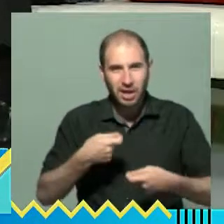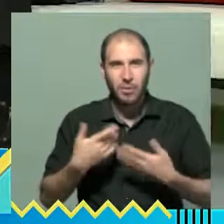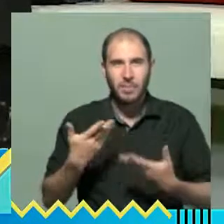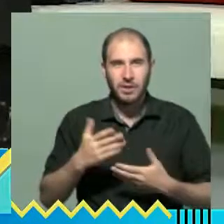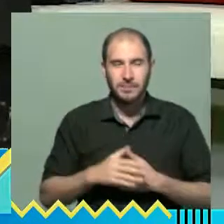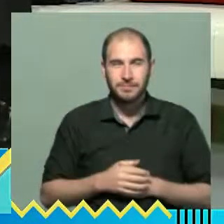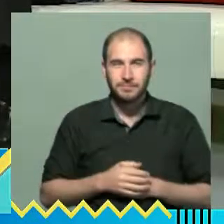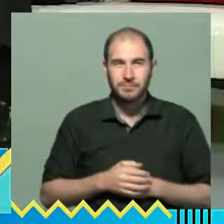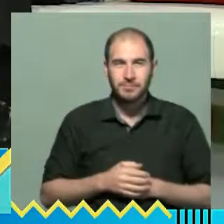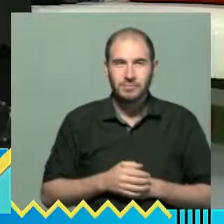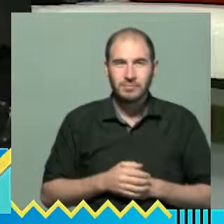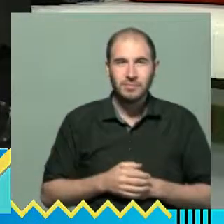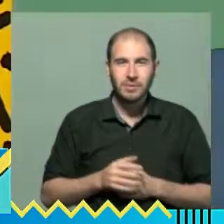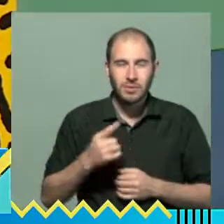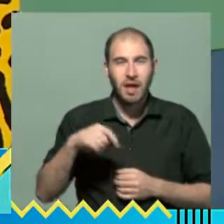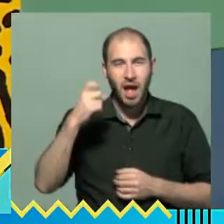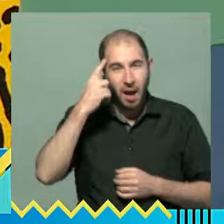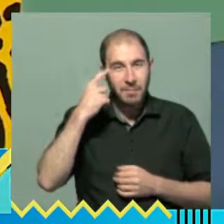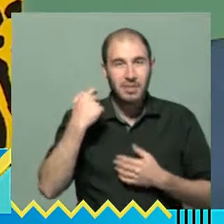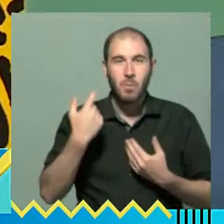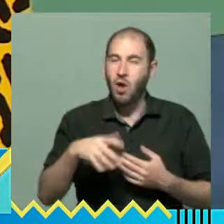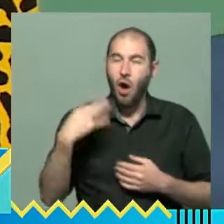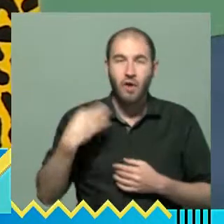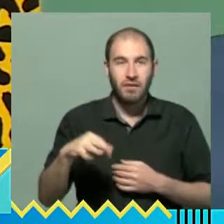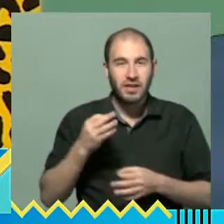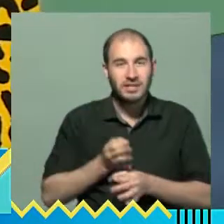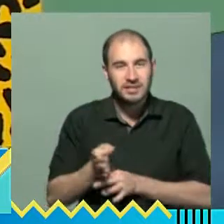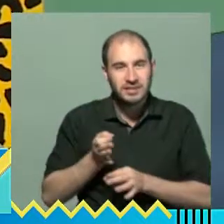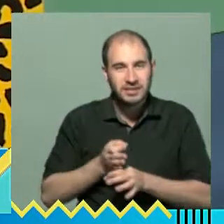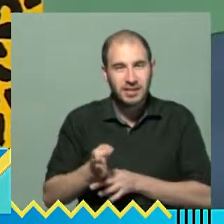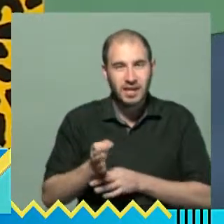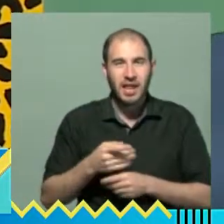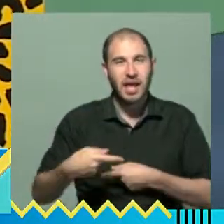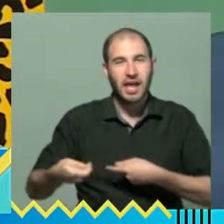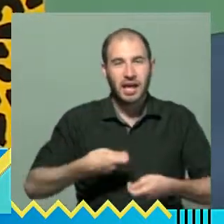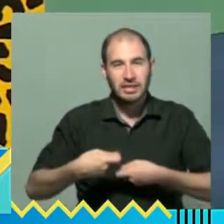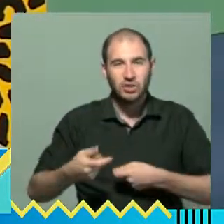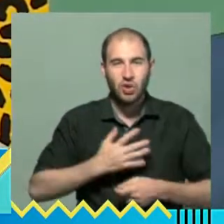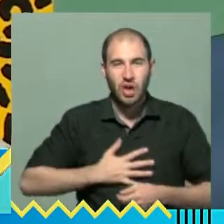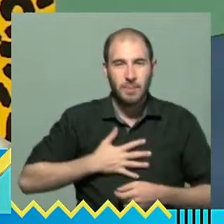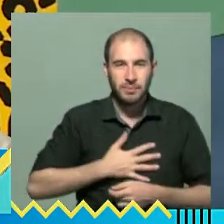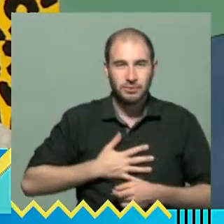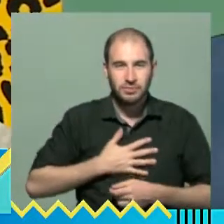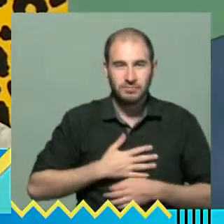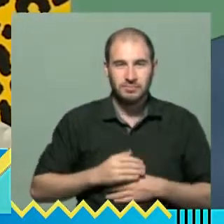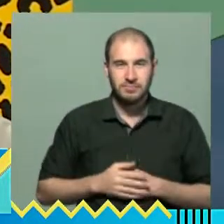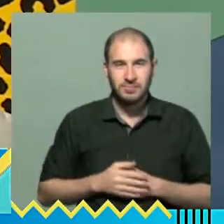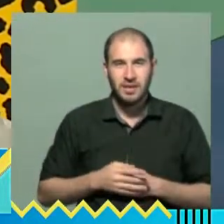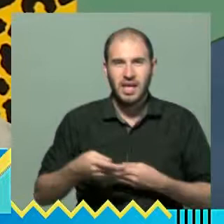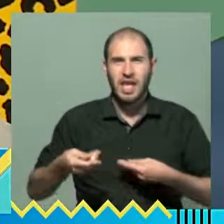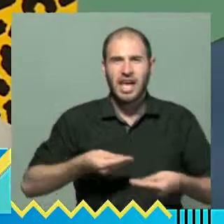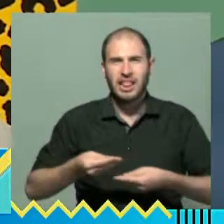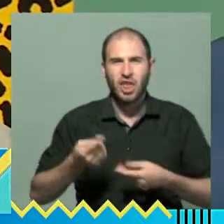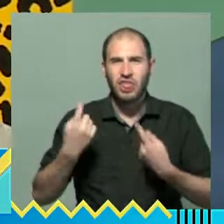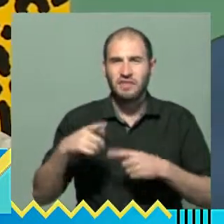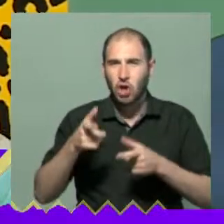Bien. puede aprender y debe enseñar a gestionar las emociones, o sea, ¿qué es gestionar? A diferencia